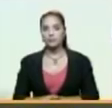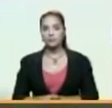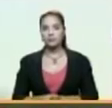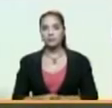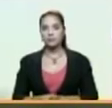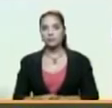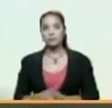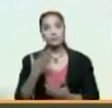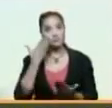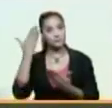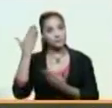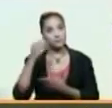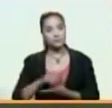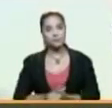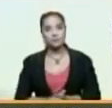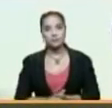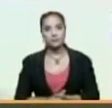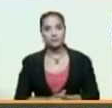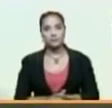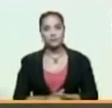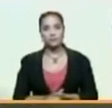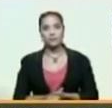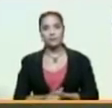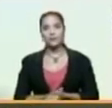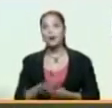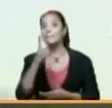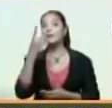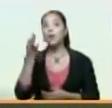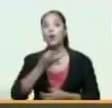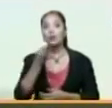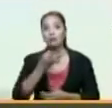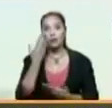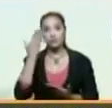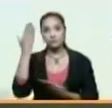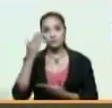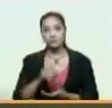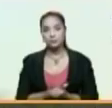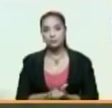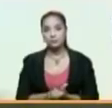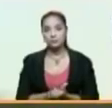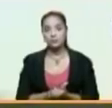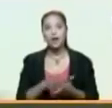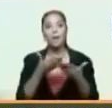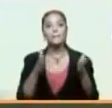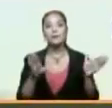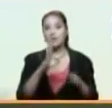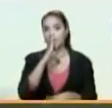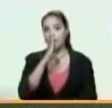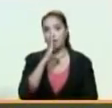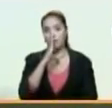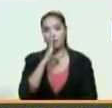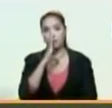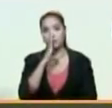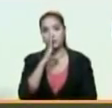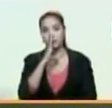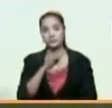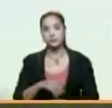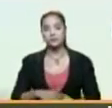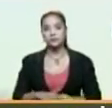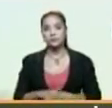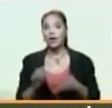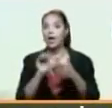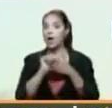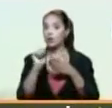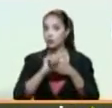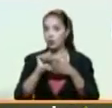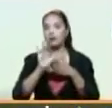Como se puede observar, este primer original corresponde a la apertura de una cuenta en dólares.